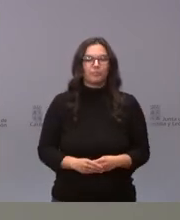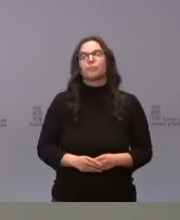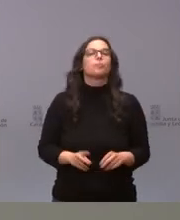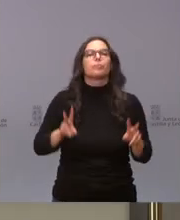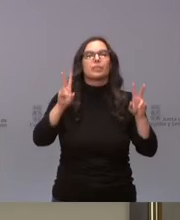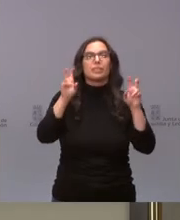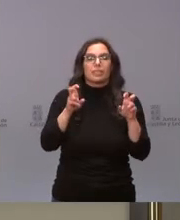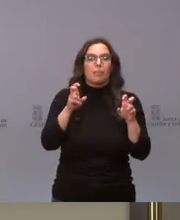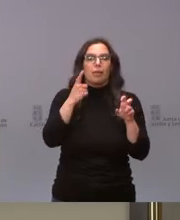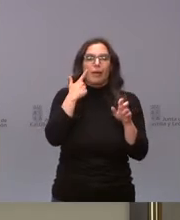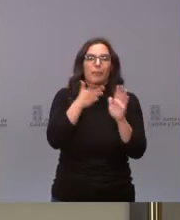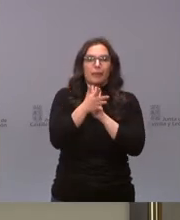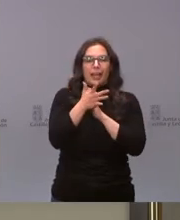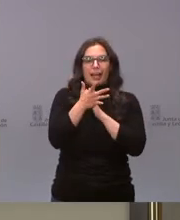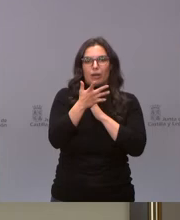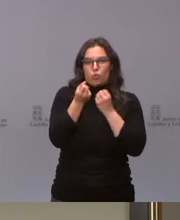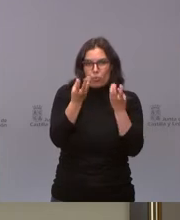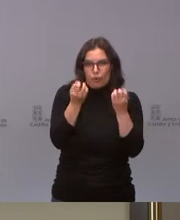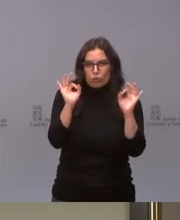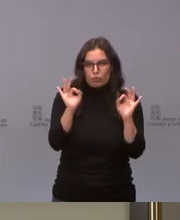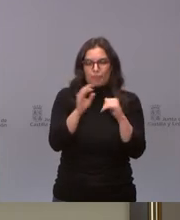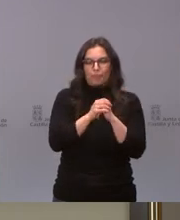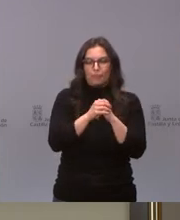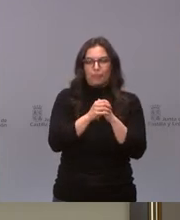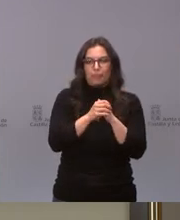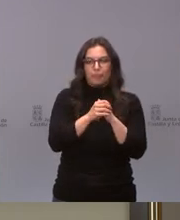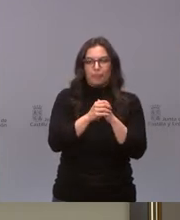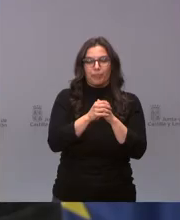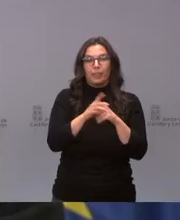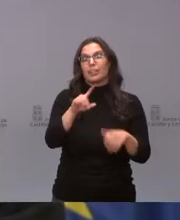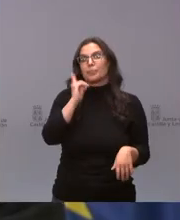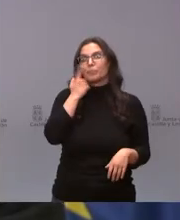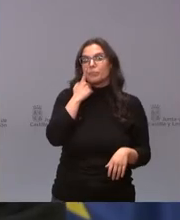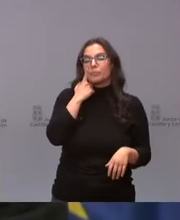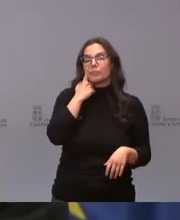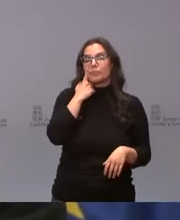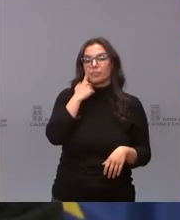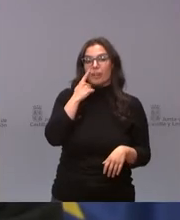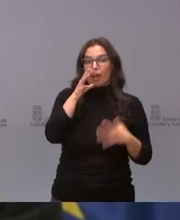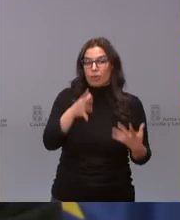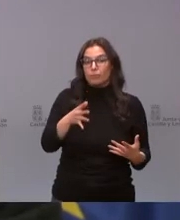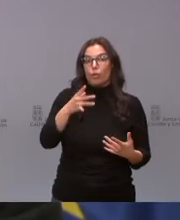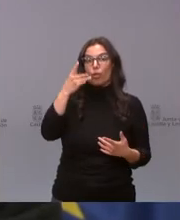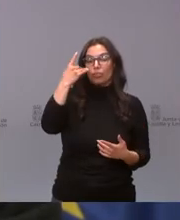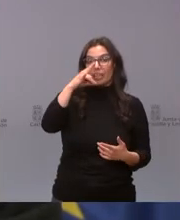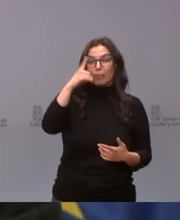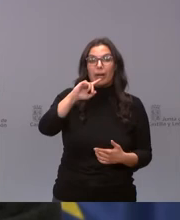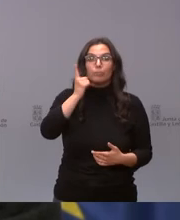explicarlo con números, la positividad global de las pruebas diagnósticas en Salamanca a día de hoy es